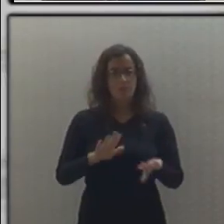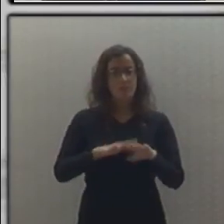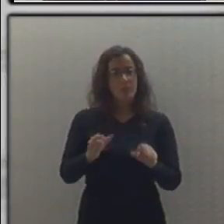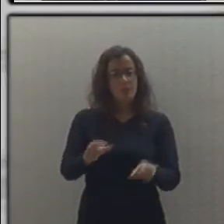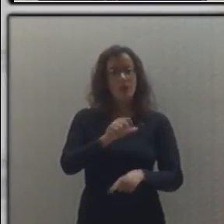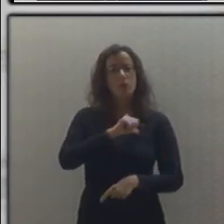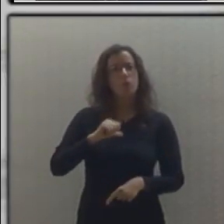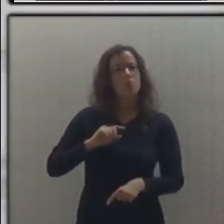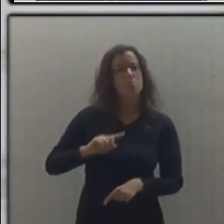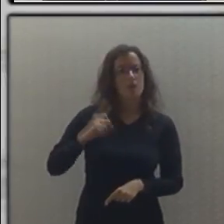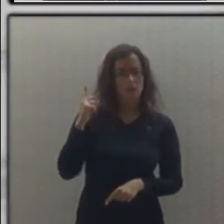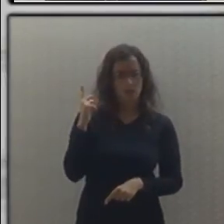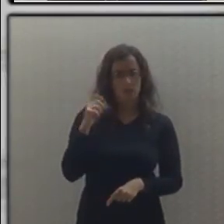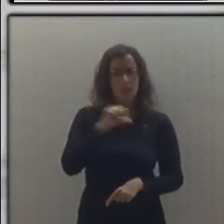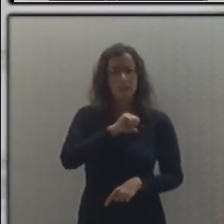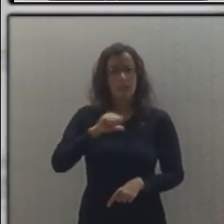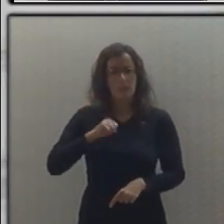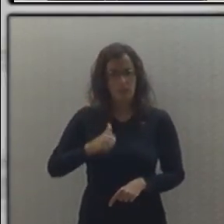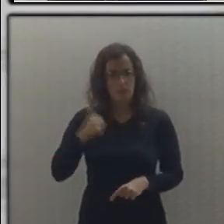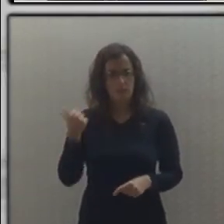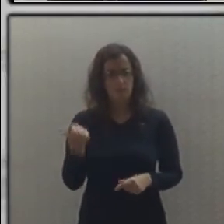mayor autonomía e independencia, ¿no?